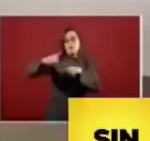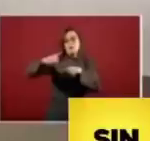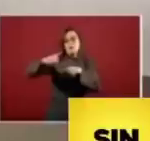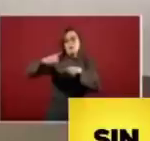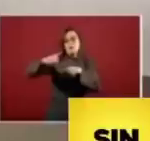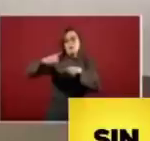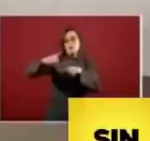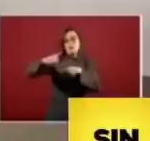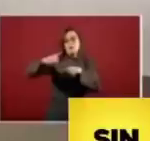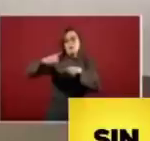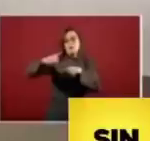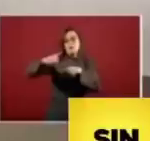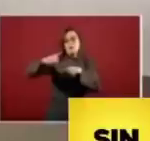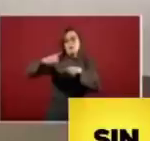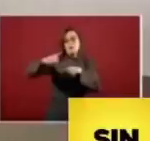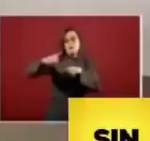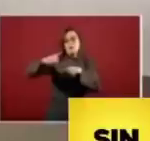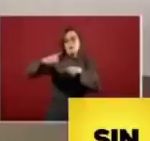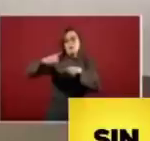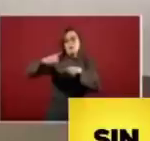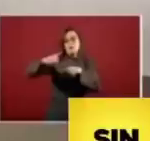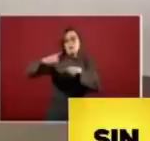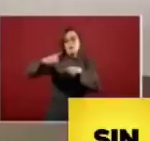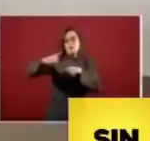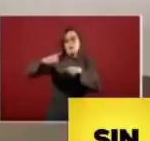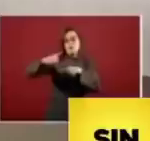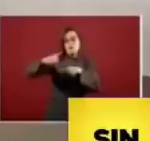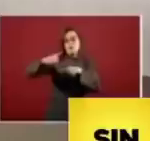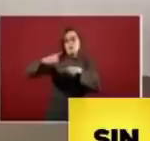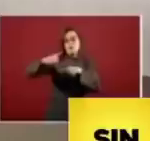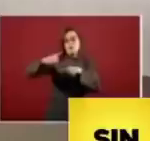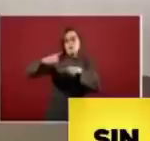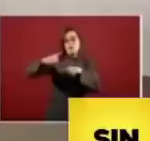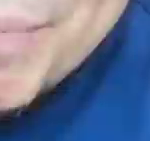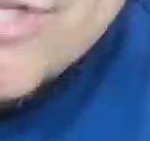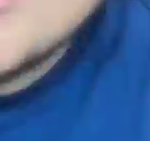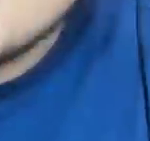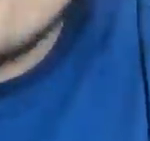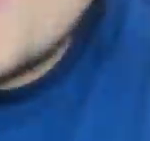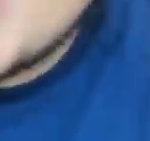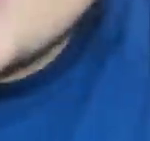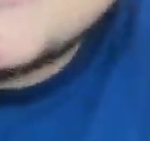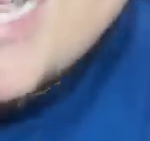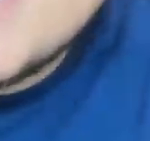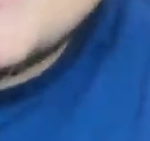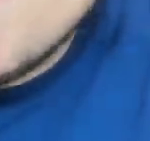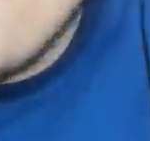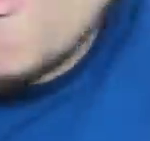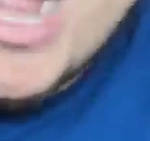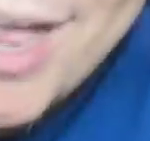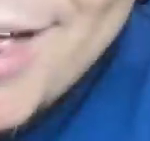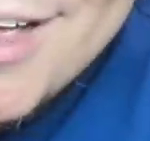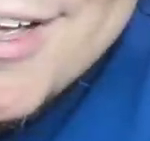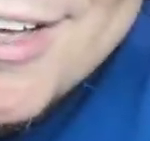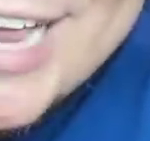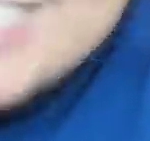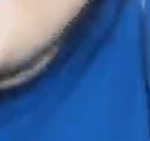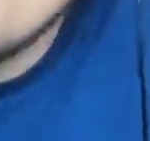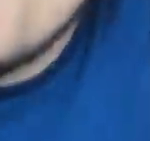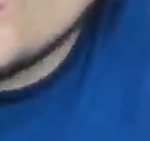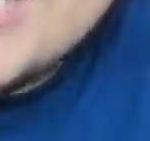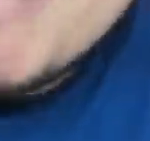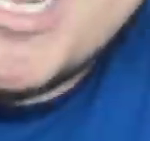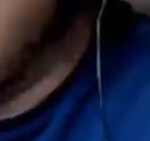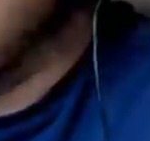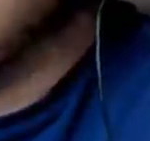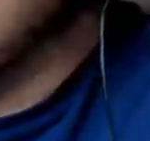Enrique Alfaro entienda más que el doctor Gatell no hay ninguna manera es ridículo es estúpido es fuera de serie y me enoja es